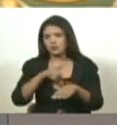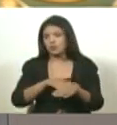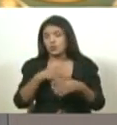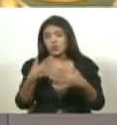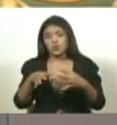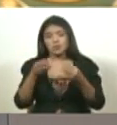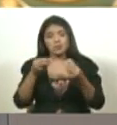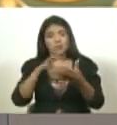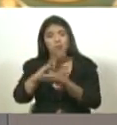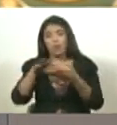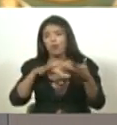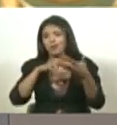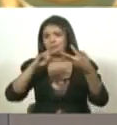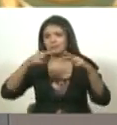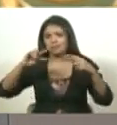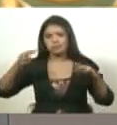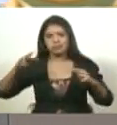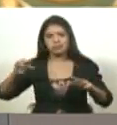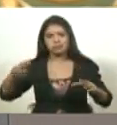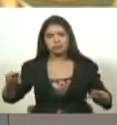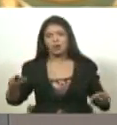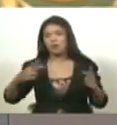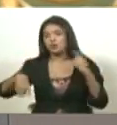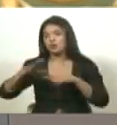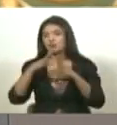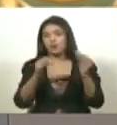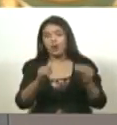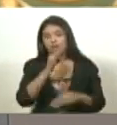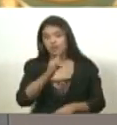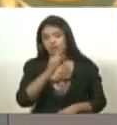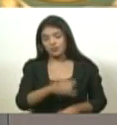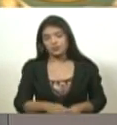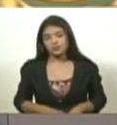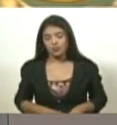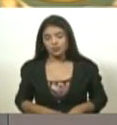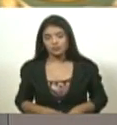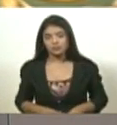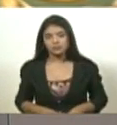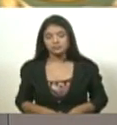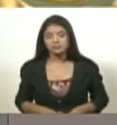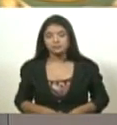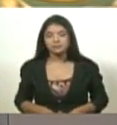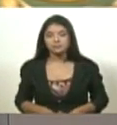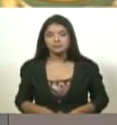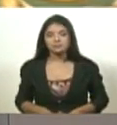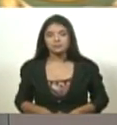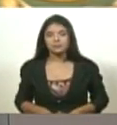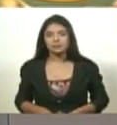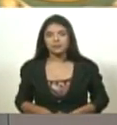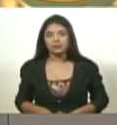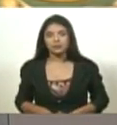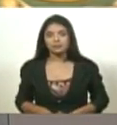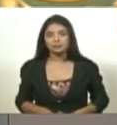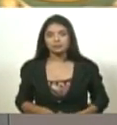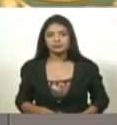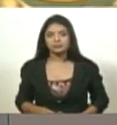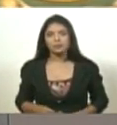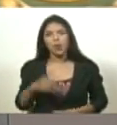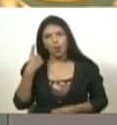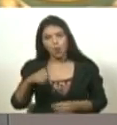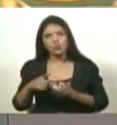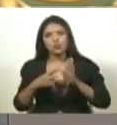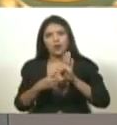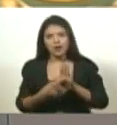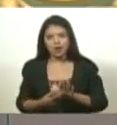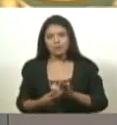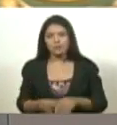un problema de degradación en la calidad de la información de los grandes medios norteamericanos. Y quiere que le dé otro ejemplo, nada más el New